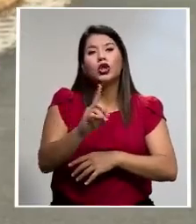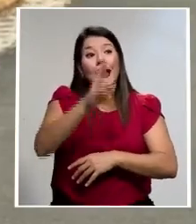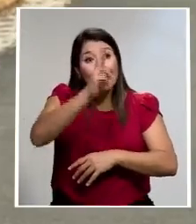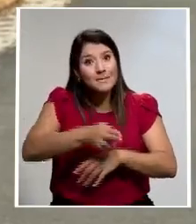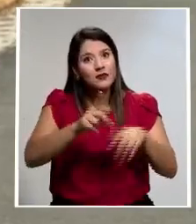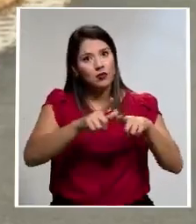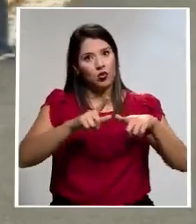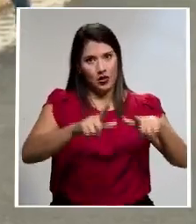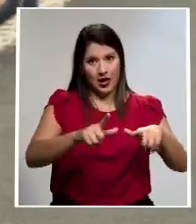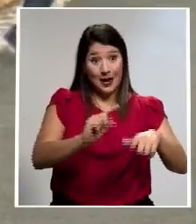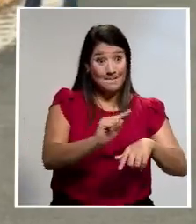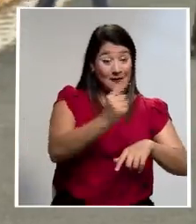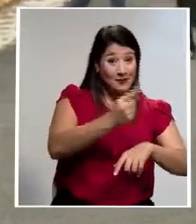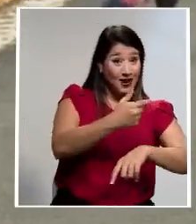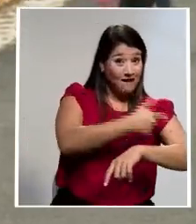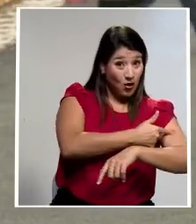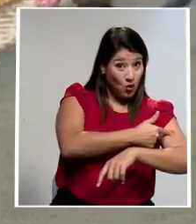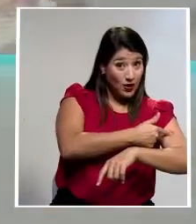le pusieron la primera dosis.